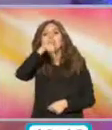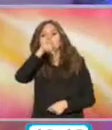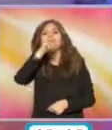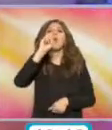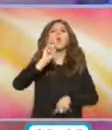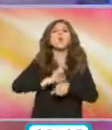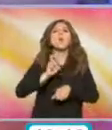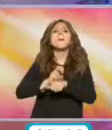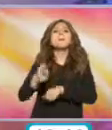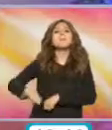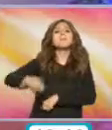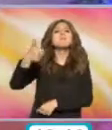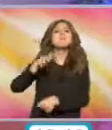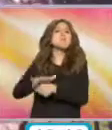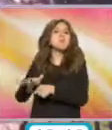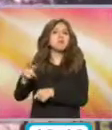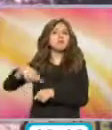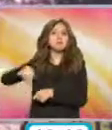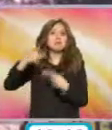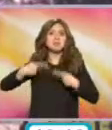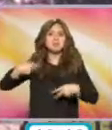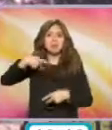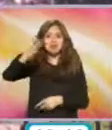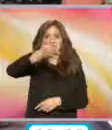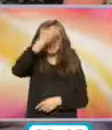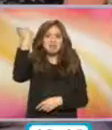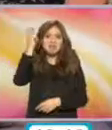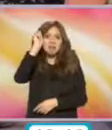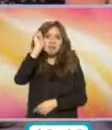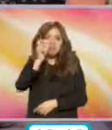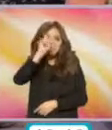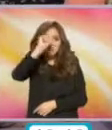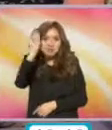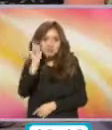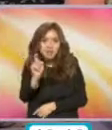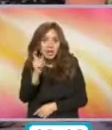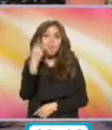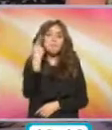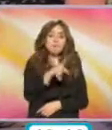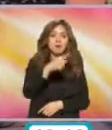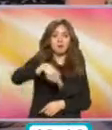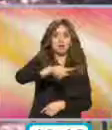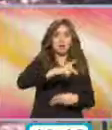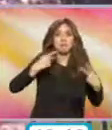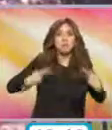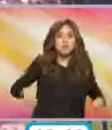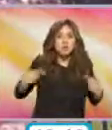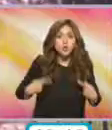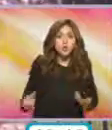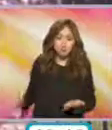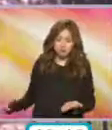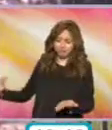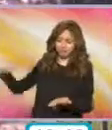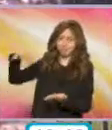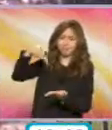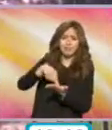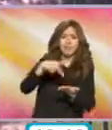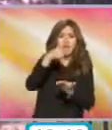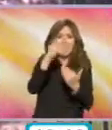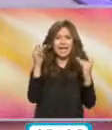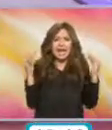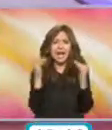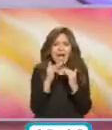se habla de que no hay jerarquía, o sea, a nivel aficionado, Sí. ¿no? Un aficionado desde su casa es